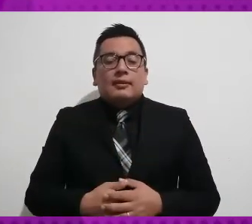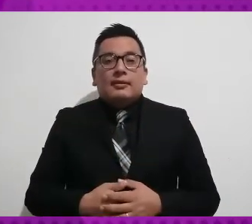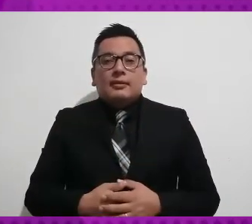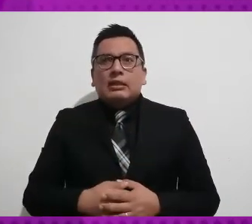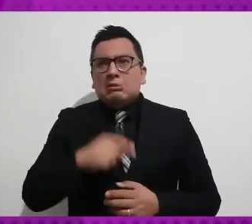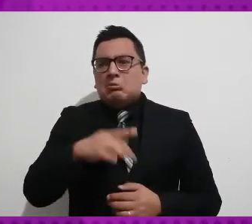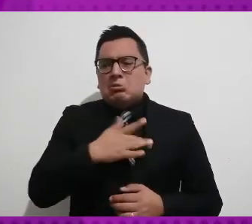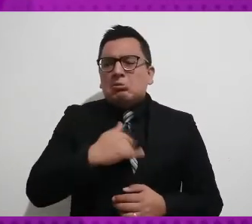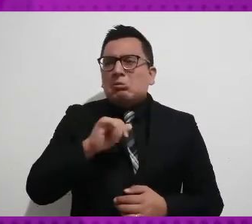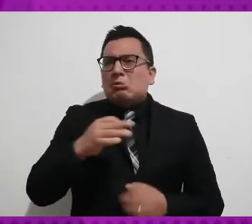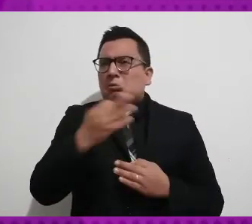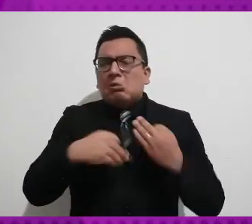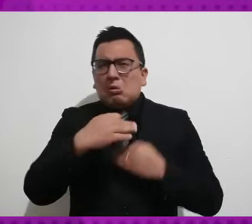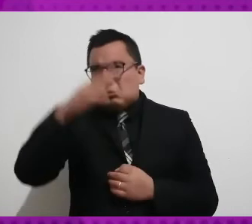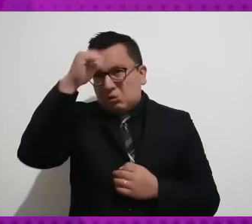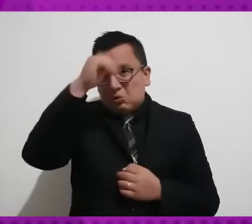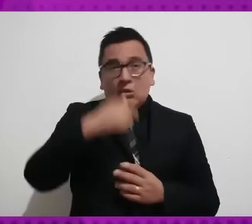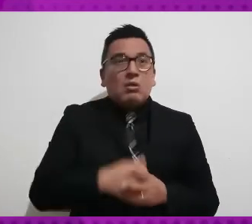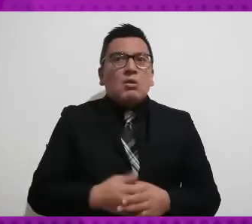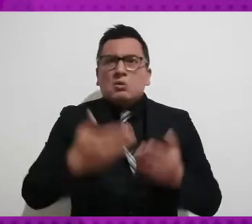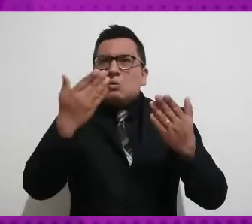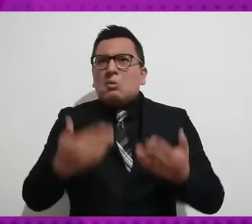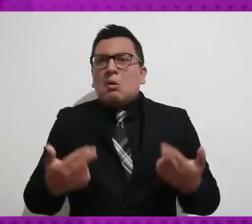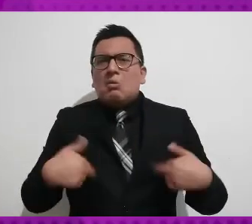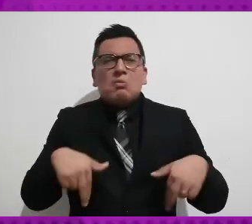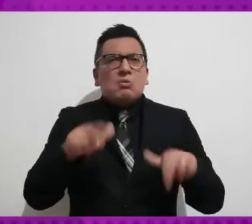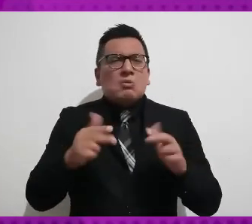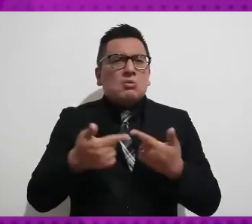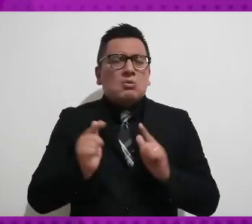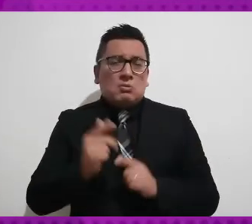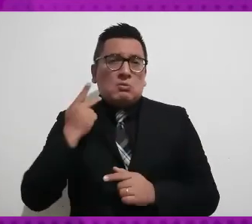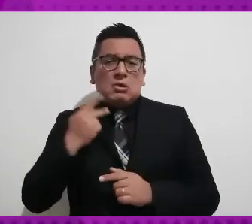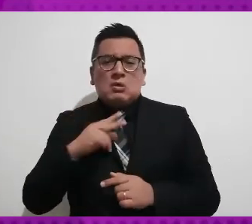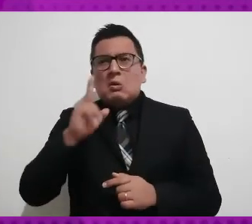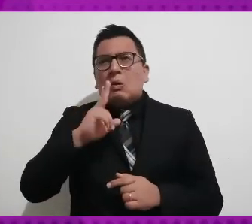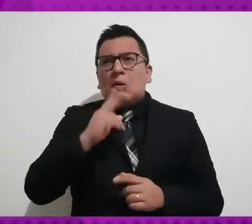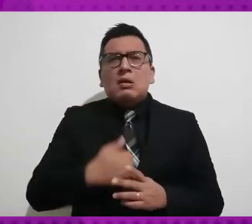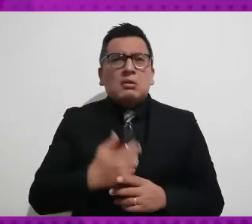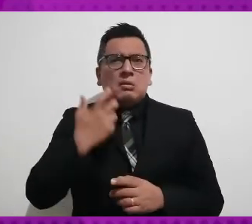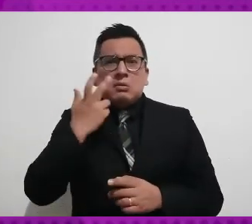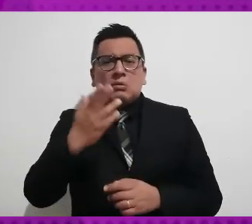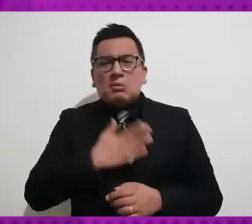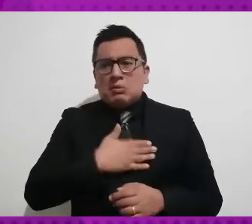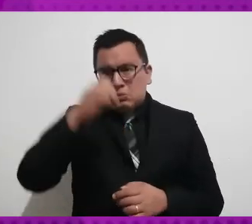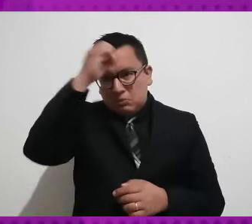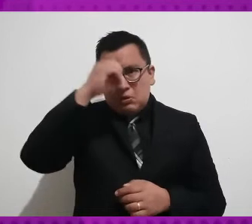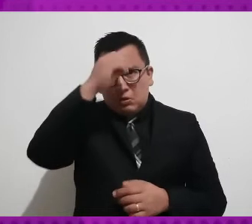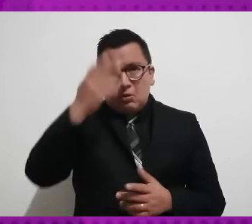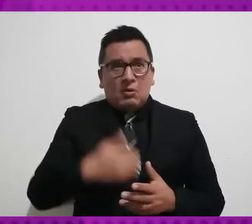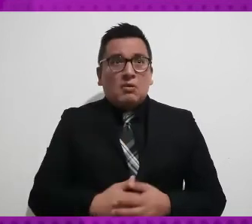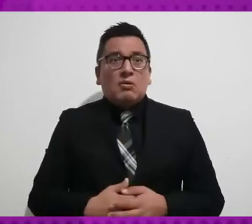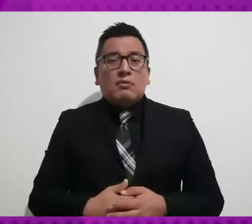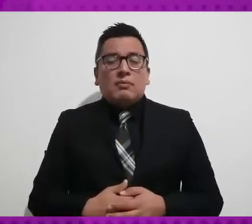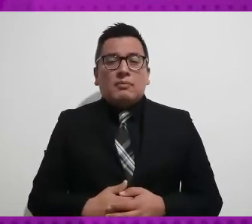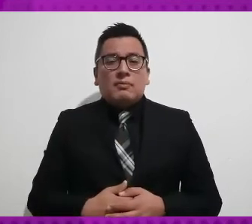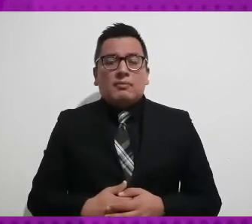digamos, entusiasta, y sí vienen los representantes de los partidos a plantear puntos de vista y a